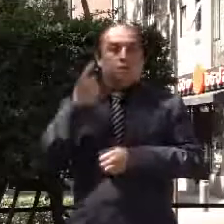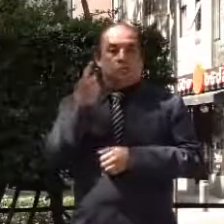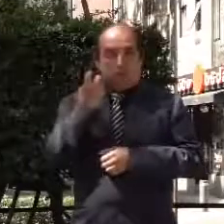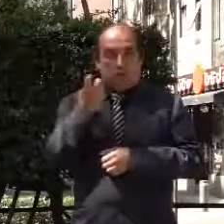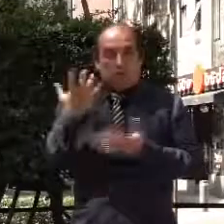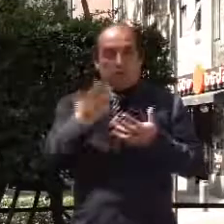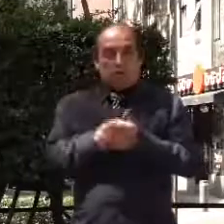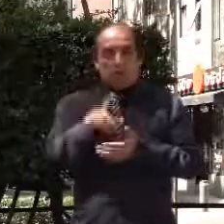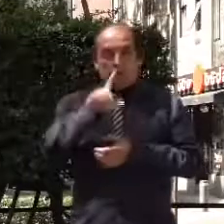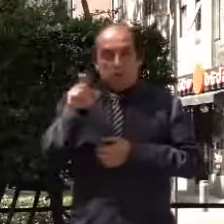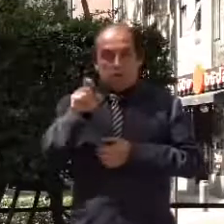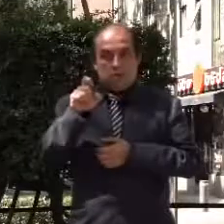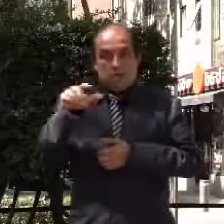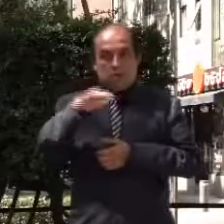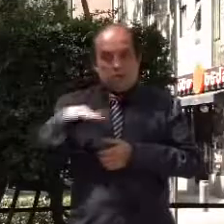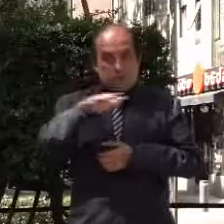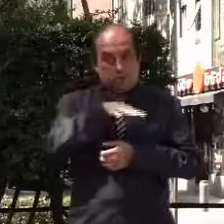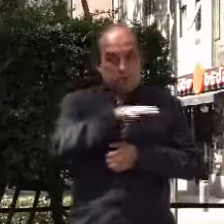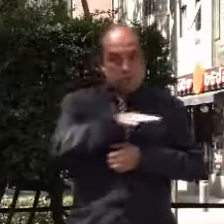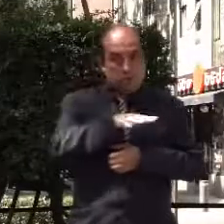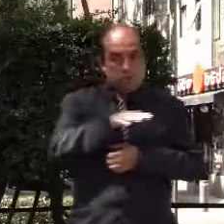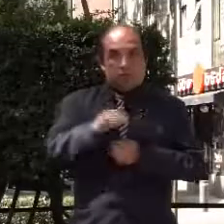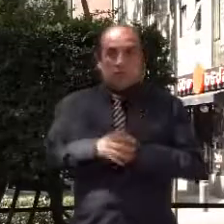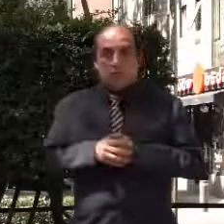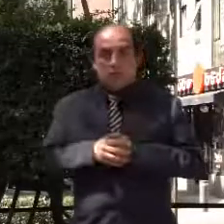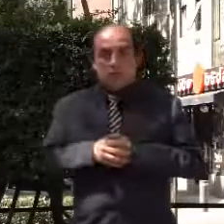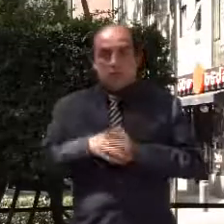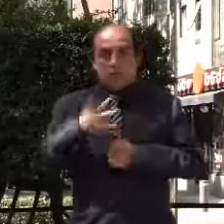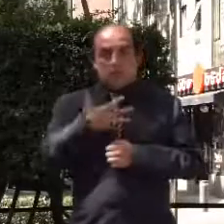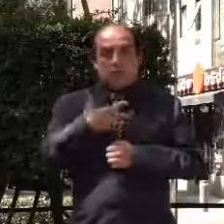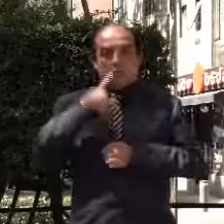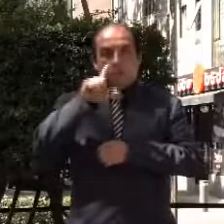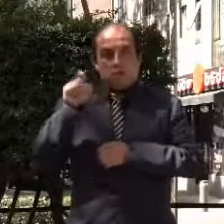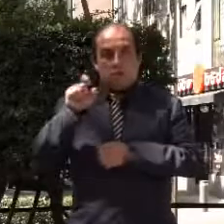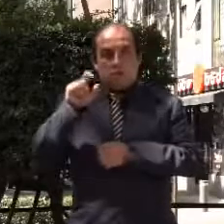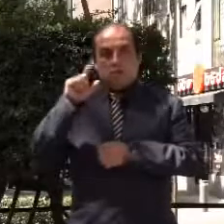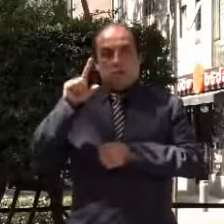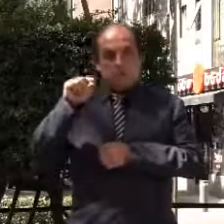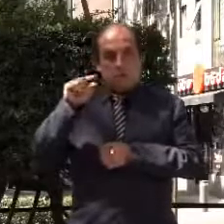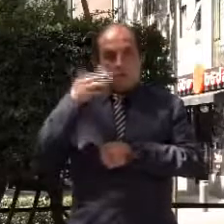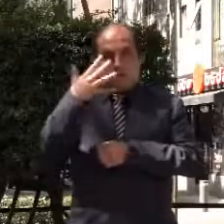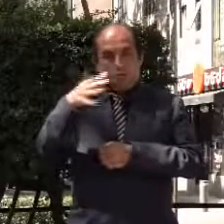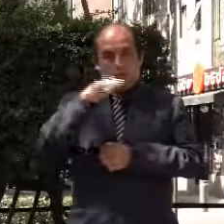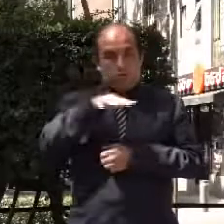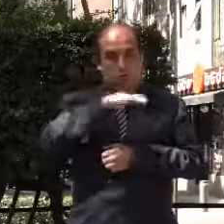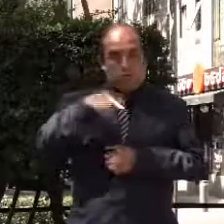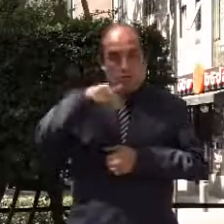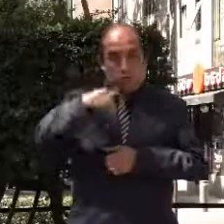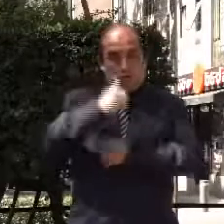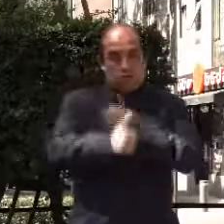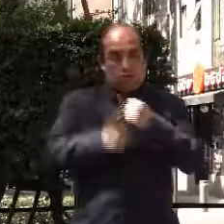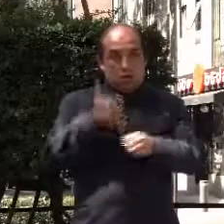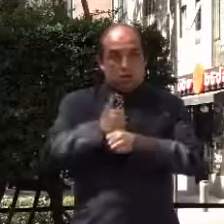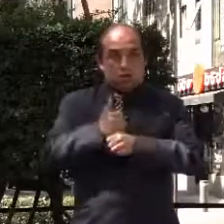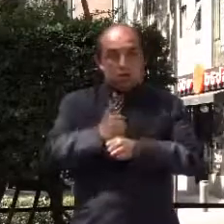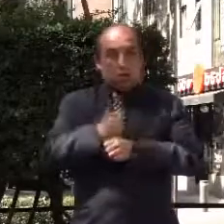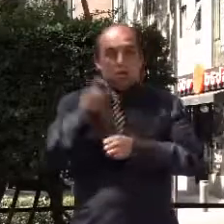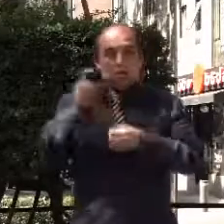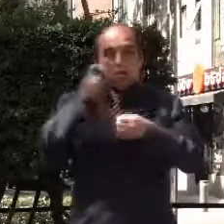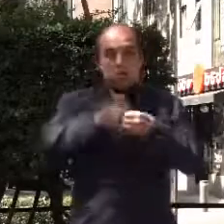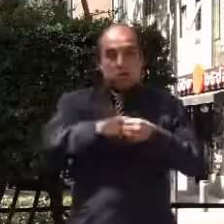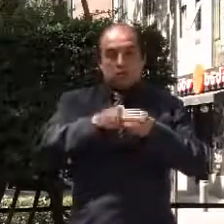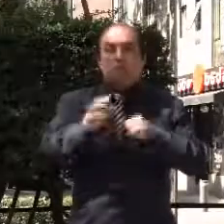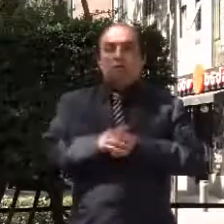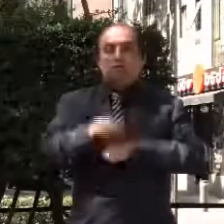pasado. Y en este año la meta son 175 sectores, también incluyendo Álvaro Obregón,